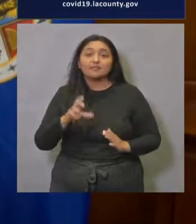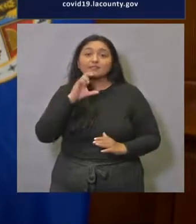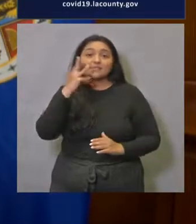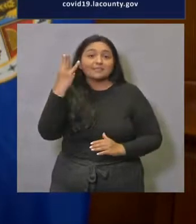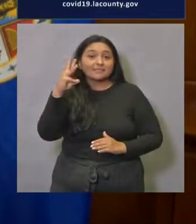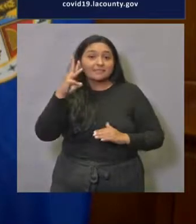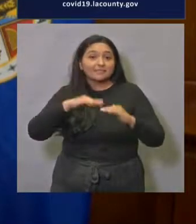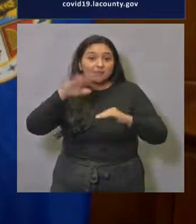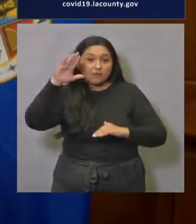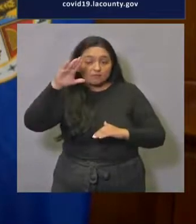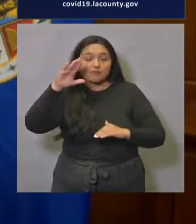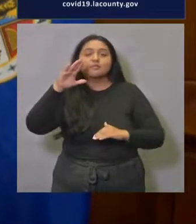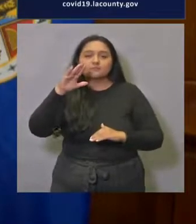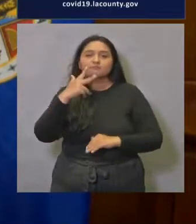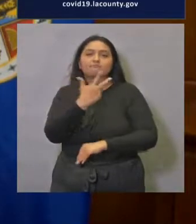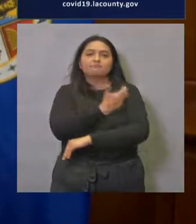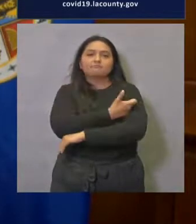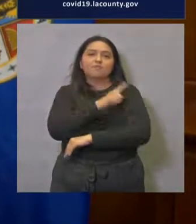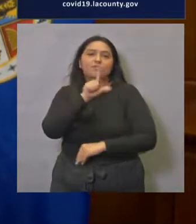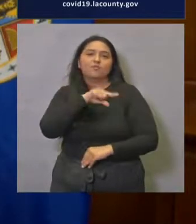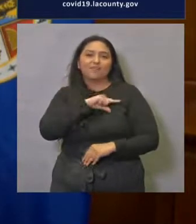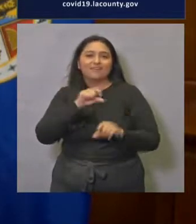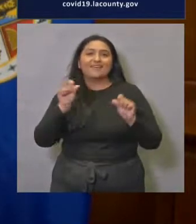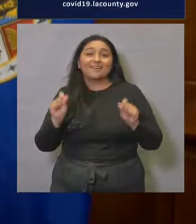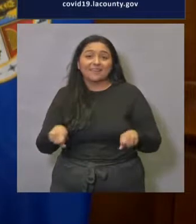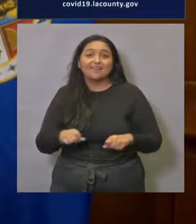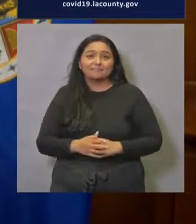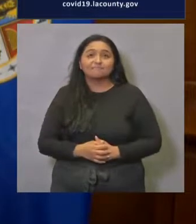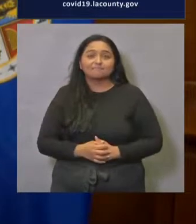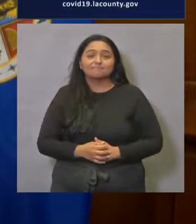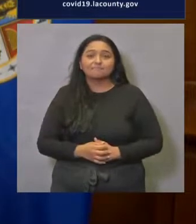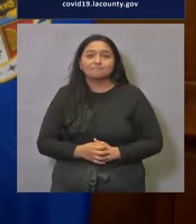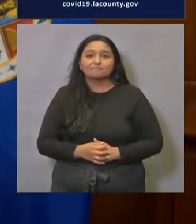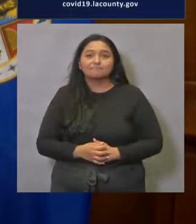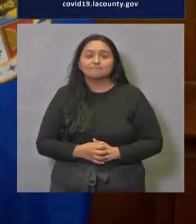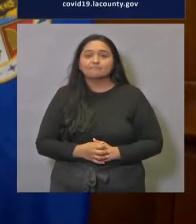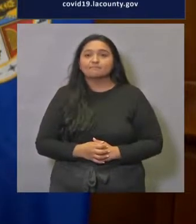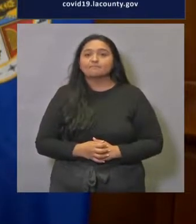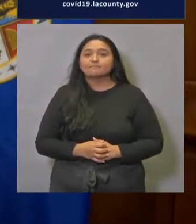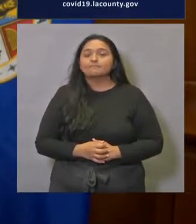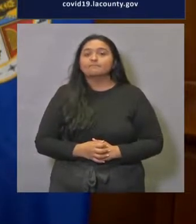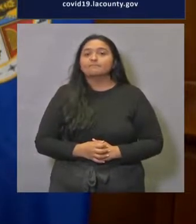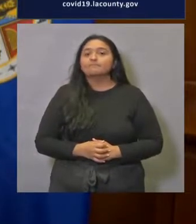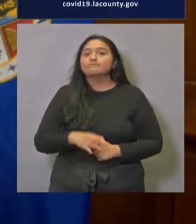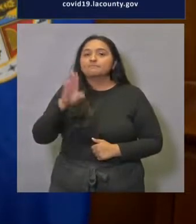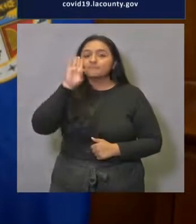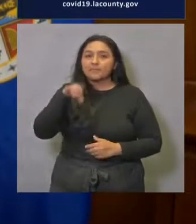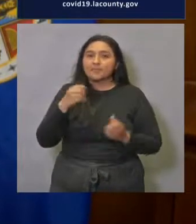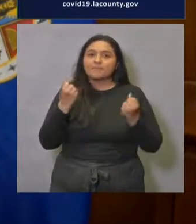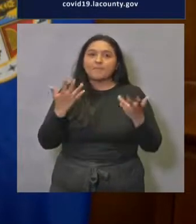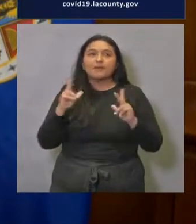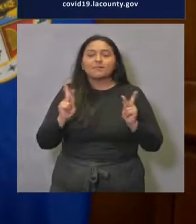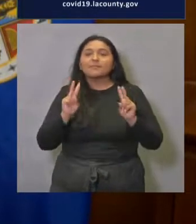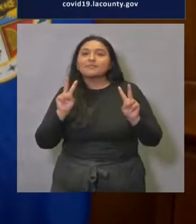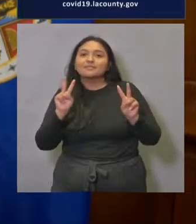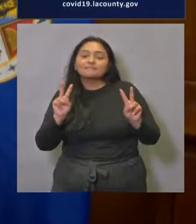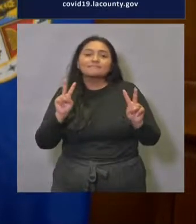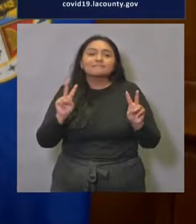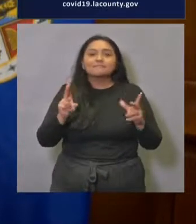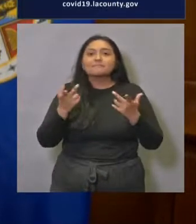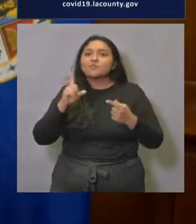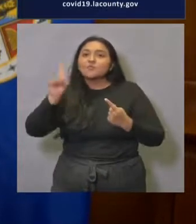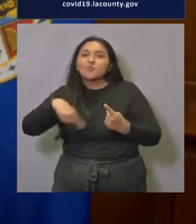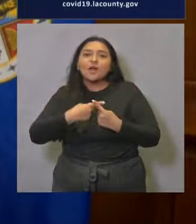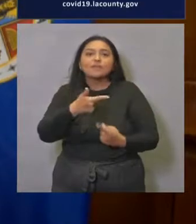a ser elegibles para recibir la vacuna. Yo sé que muchos han esperado este momento. En las